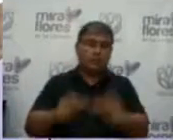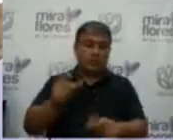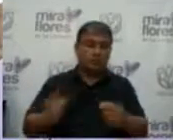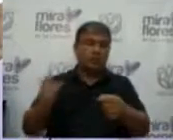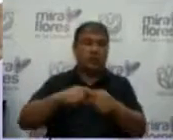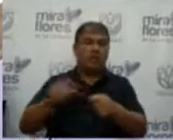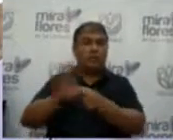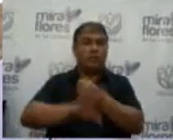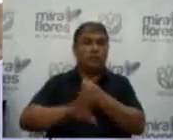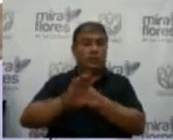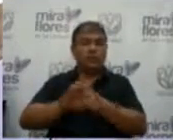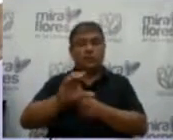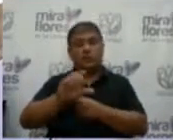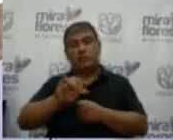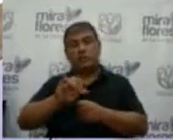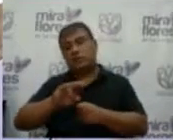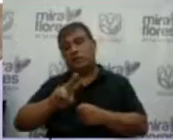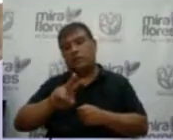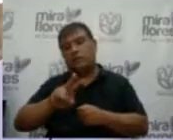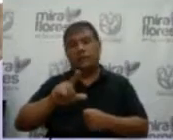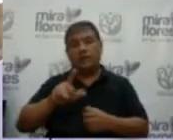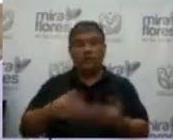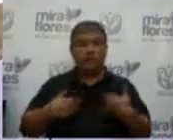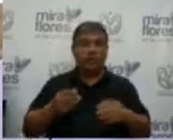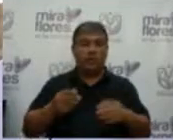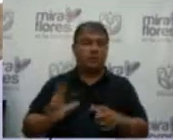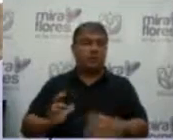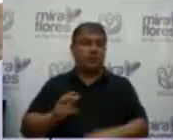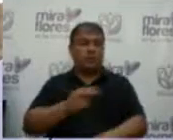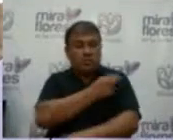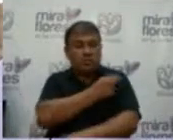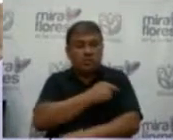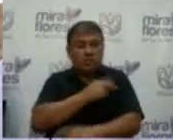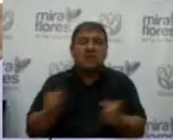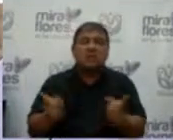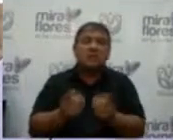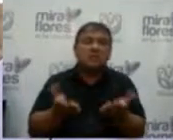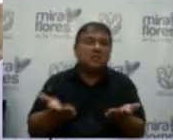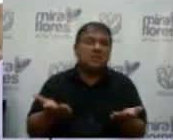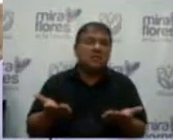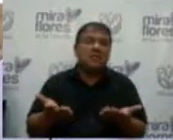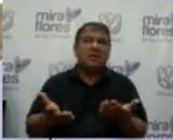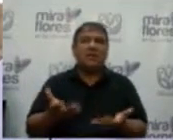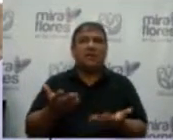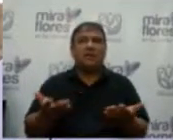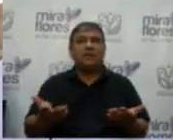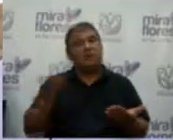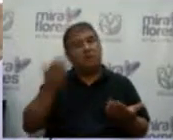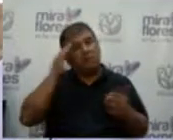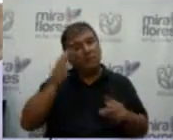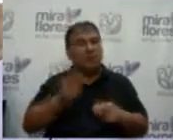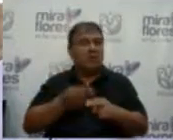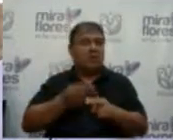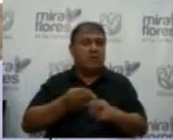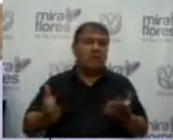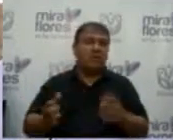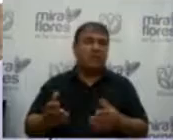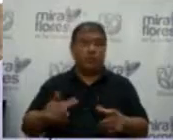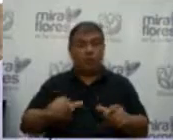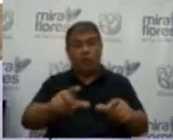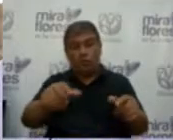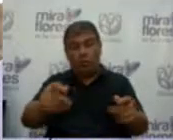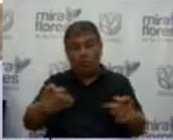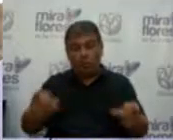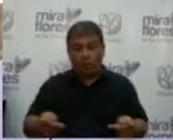civil podamos tener nuestros hospitales, si es que cabe el término, aunque eso es medio presuntuoso, por lo menos nuestros